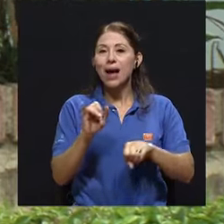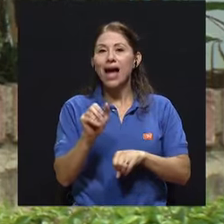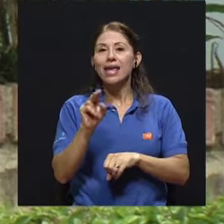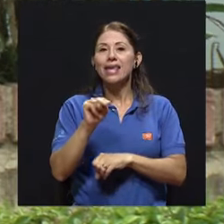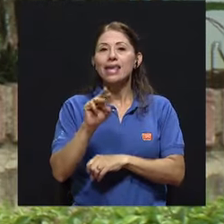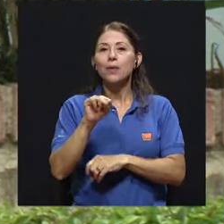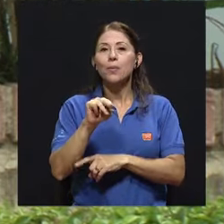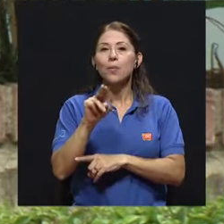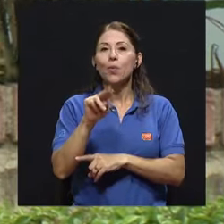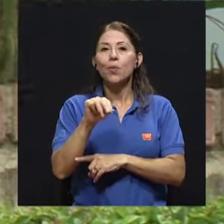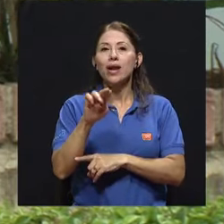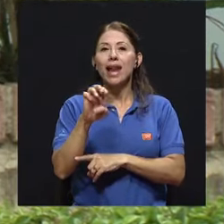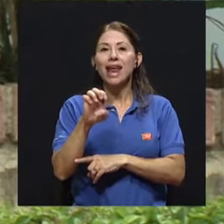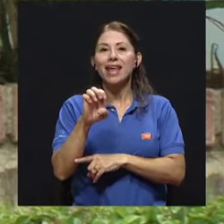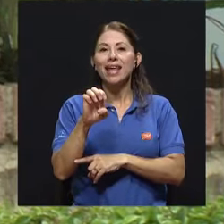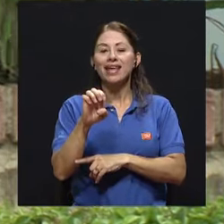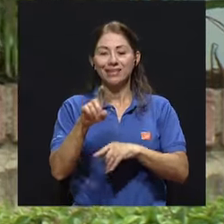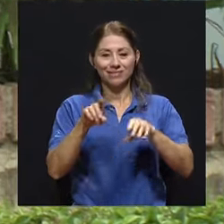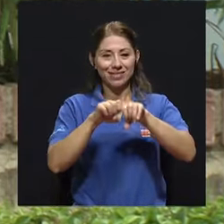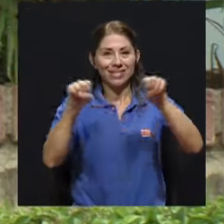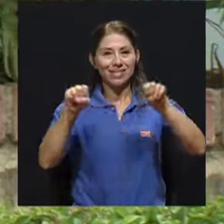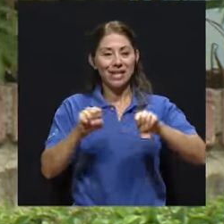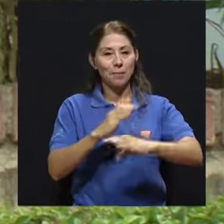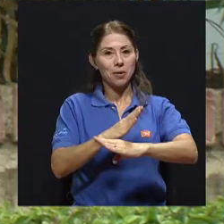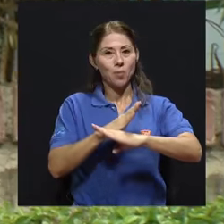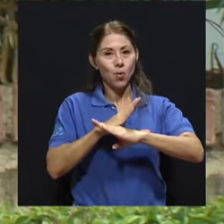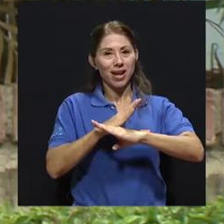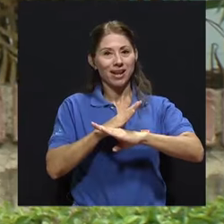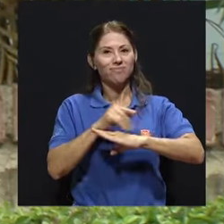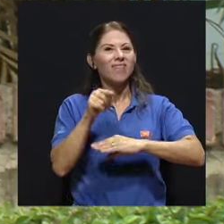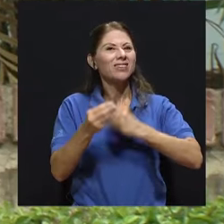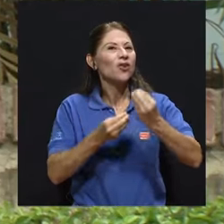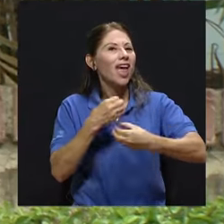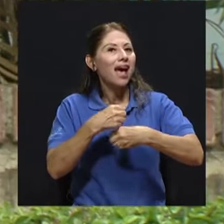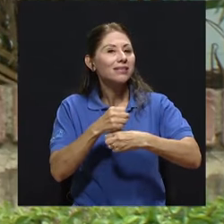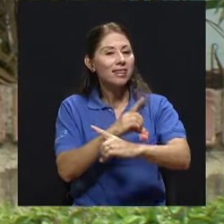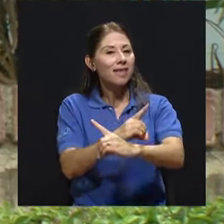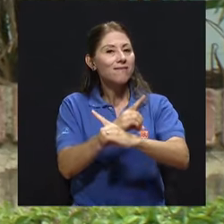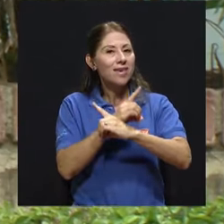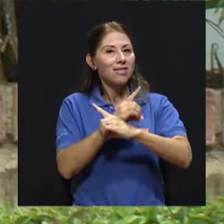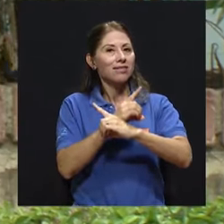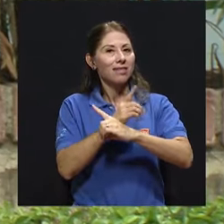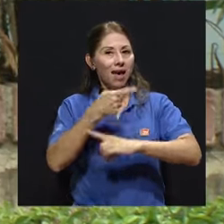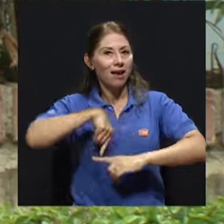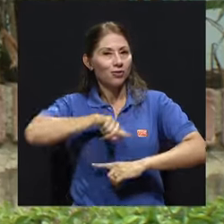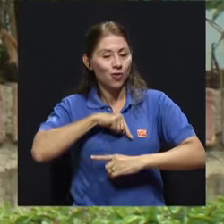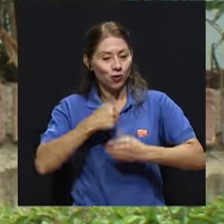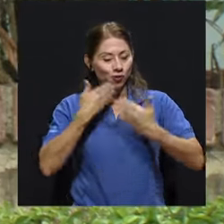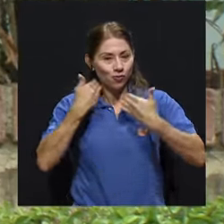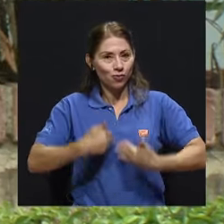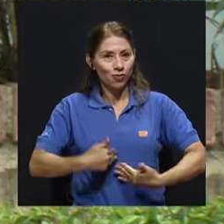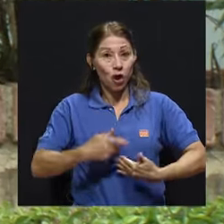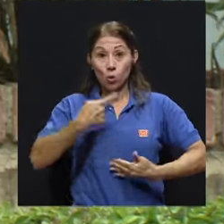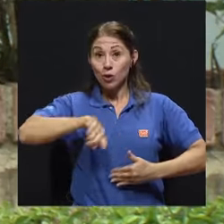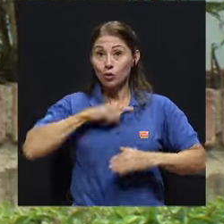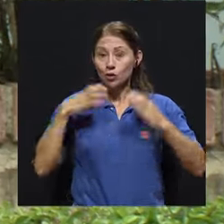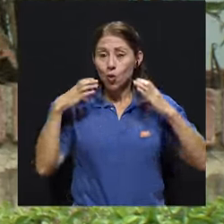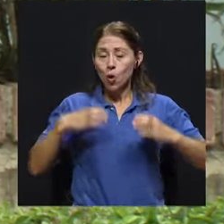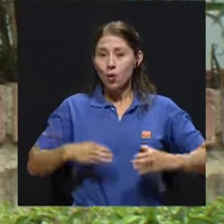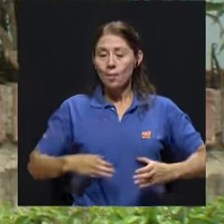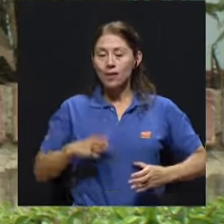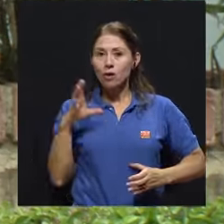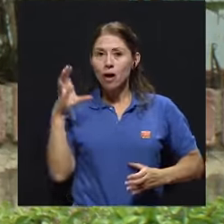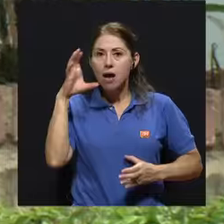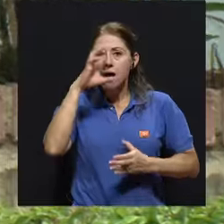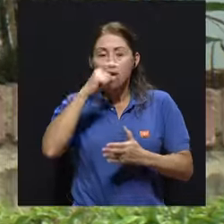que nos defiende a nosotros contra todas las partículas extrañas. Cuando nuestro organismo detecta que alguna cosa nueva nos entró al